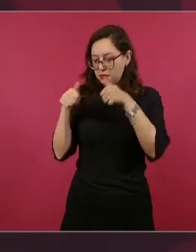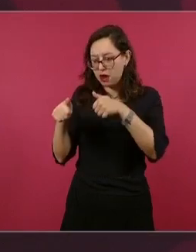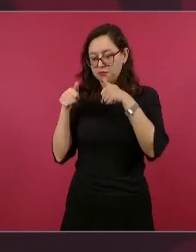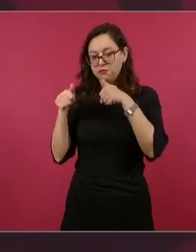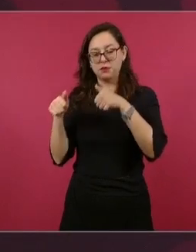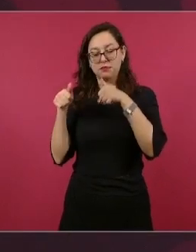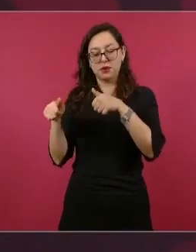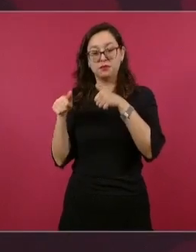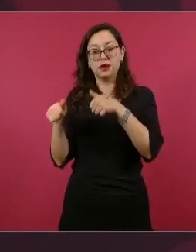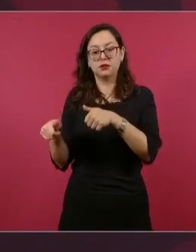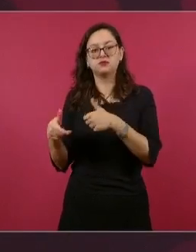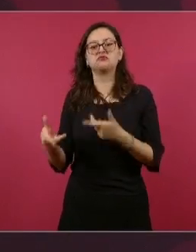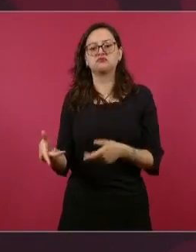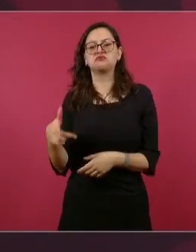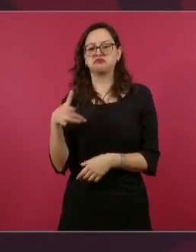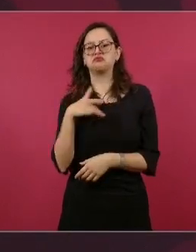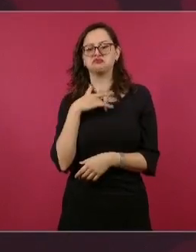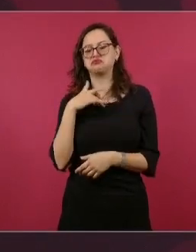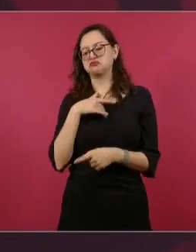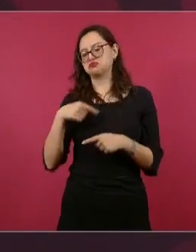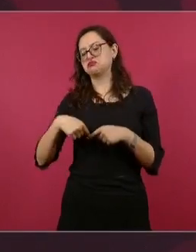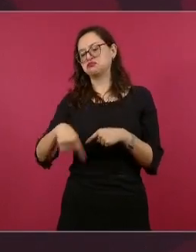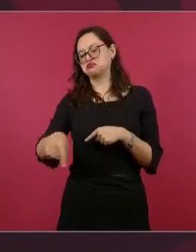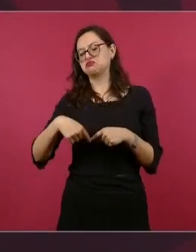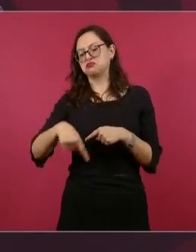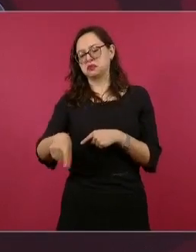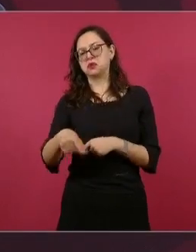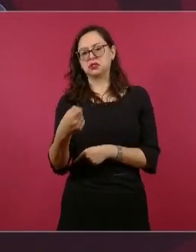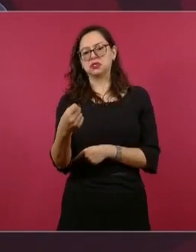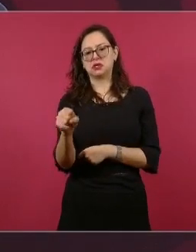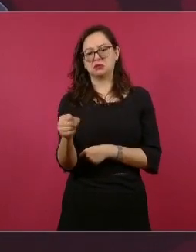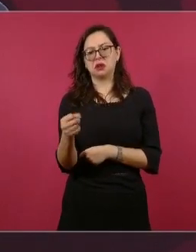que podemos resolverlo antes de irnos.